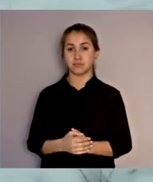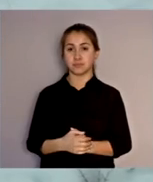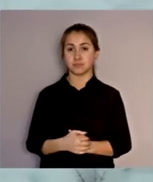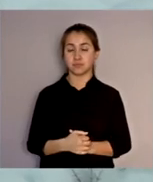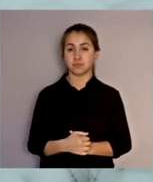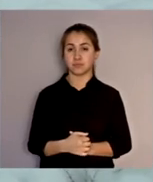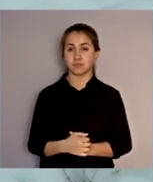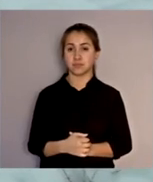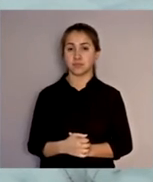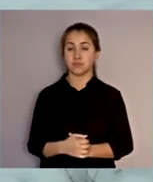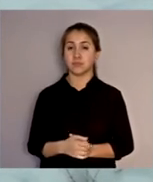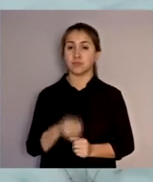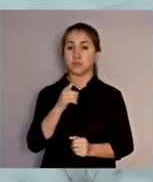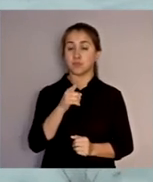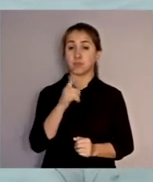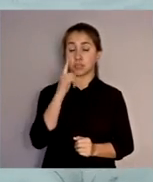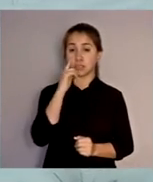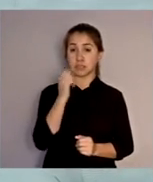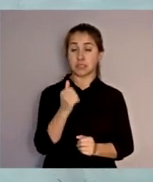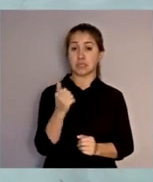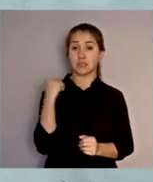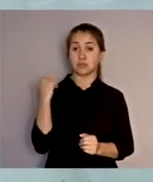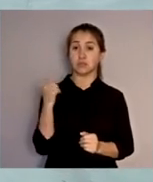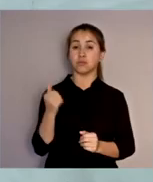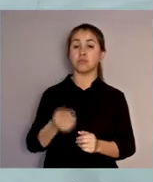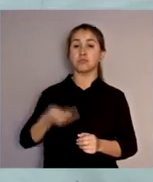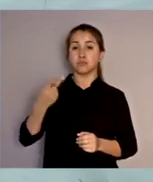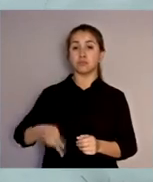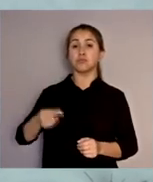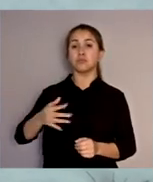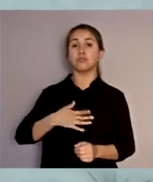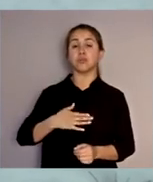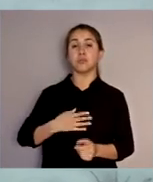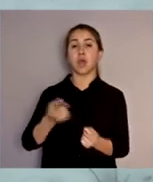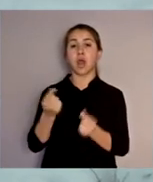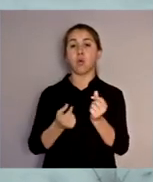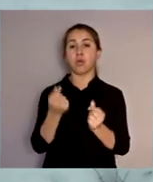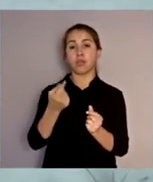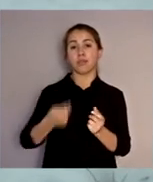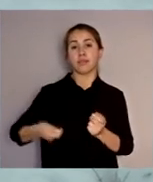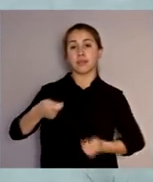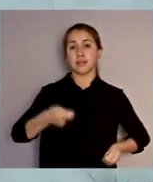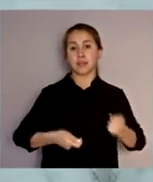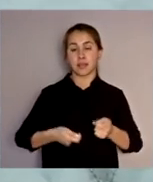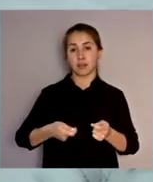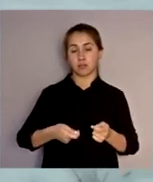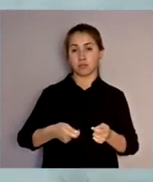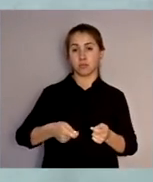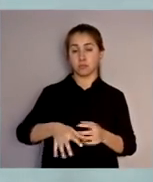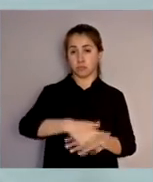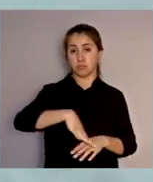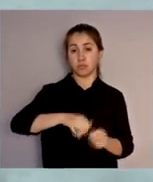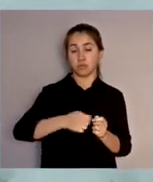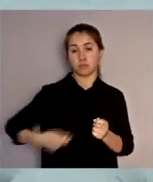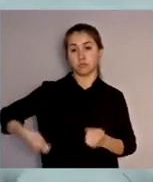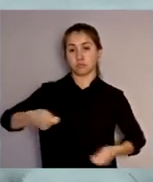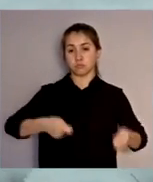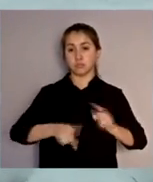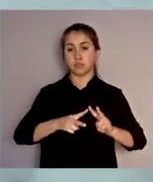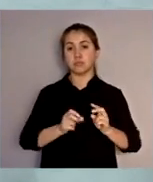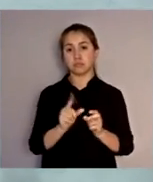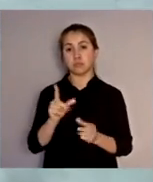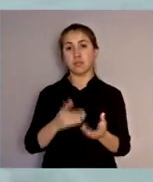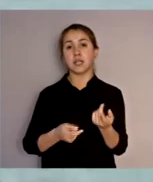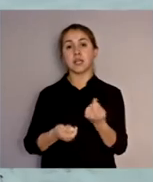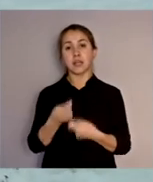Un negocio normalmente está constituido de un cierto capital propio, ¿no es cierto?, y una cierta cantidad de dinero que sale de un banco, ¿no es cierto? Y con eso se constituye un